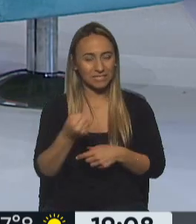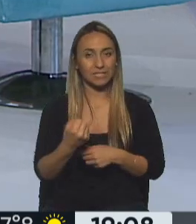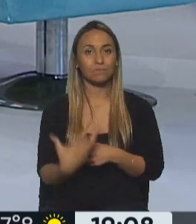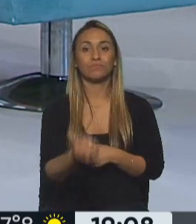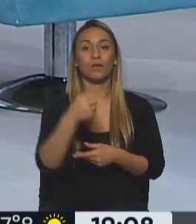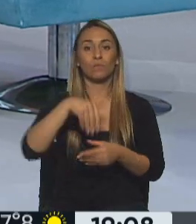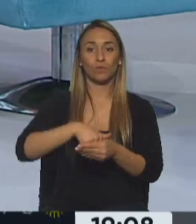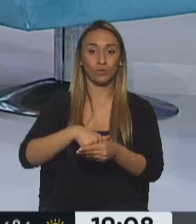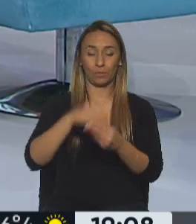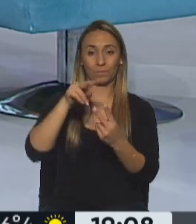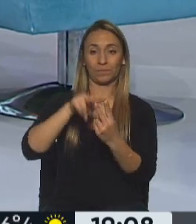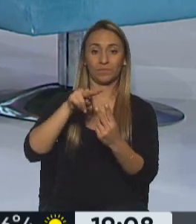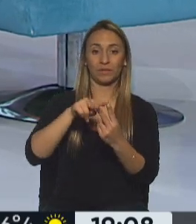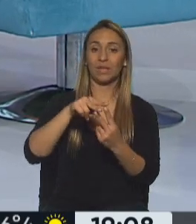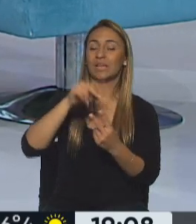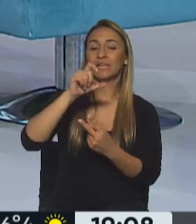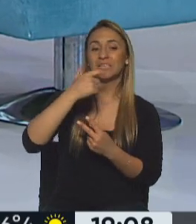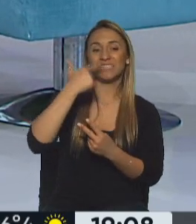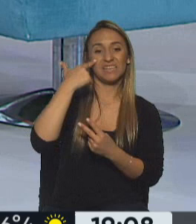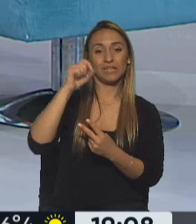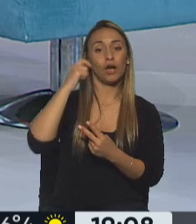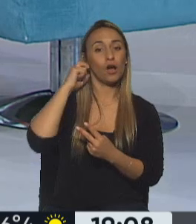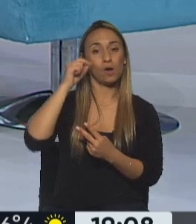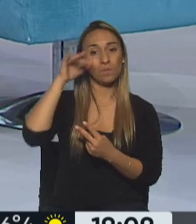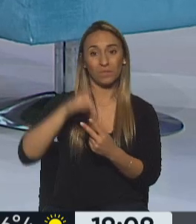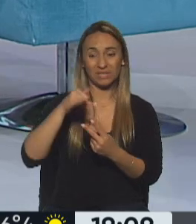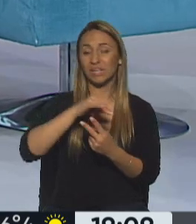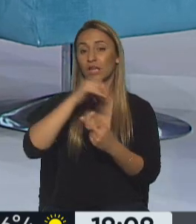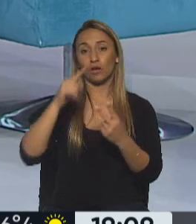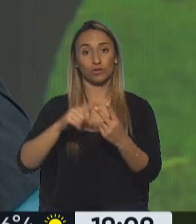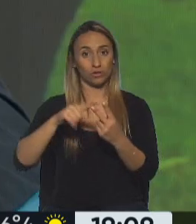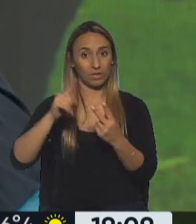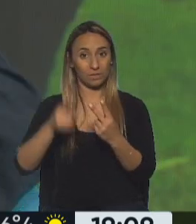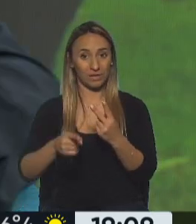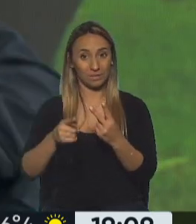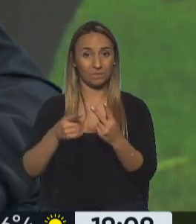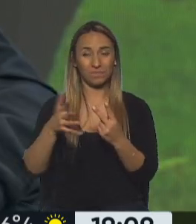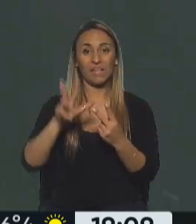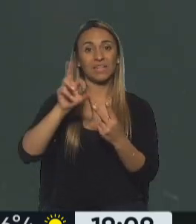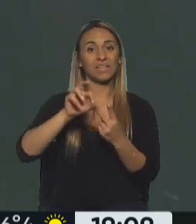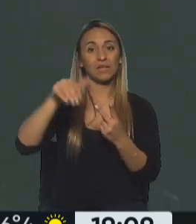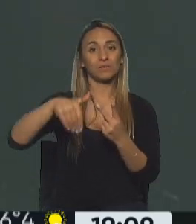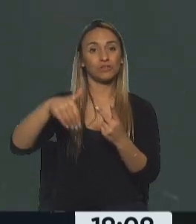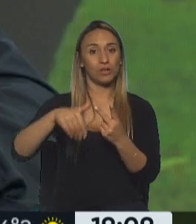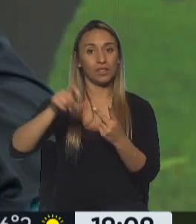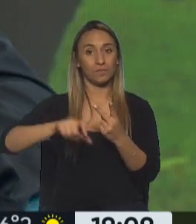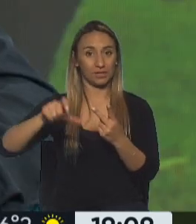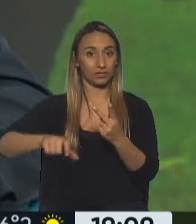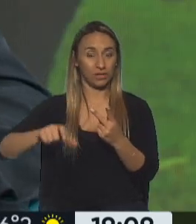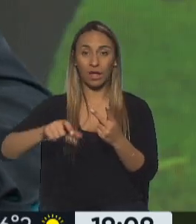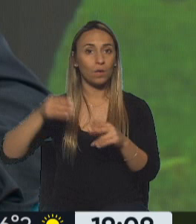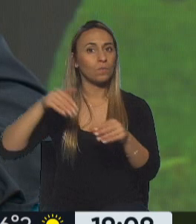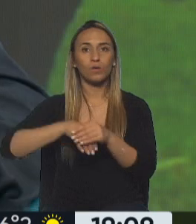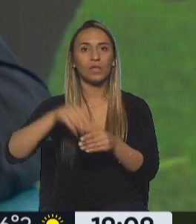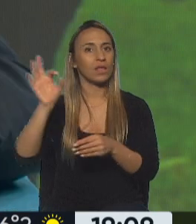Ciro Gómez, la tercera y el cuarto candidato. Y por otro lado, a los cerca de 30 millones de brasileros que no fueron a votar. Claro.